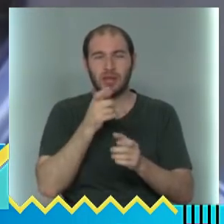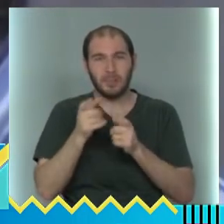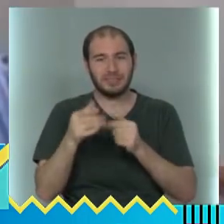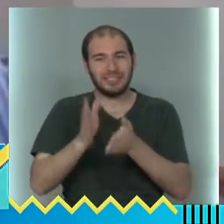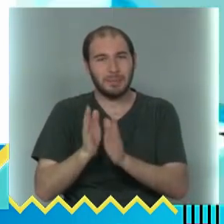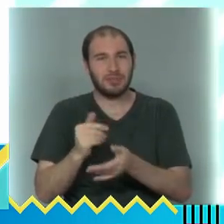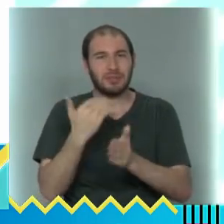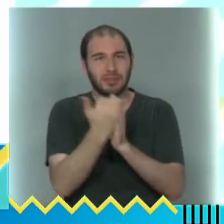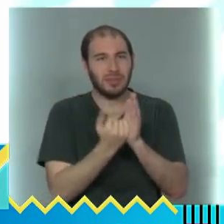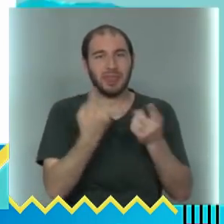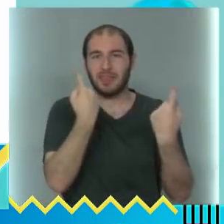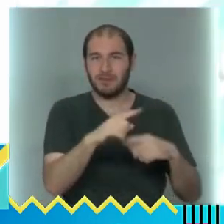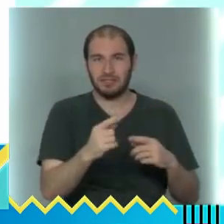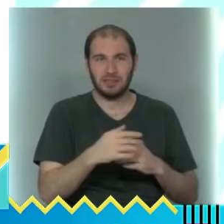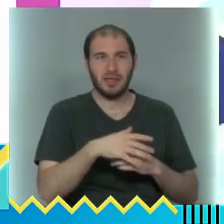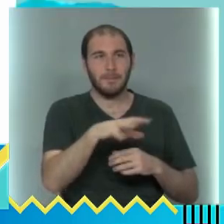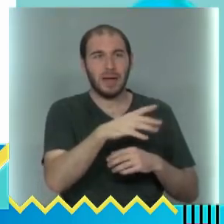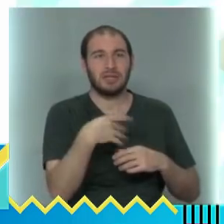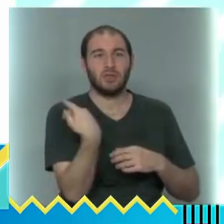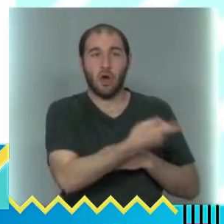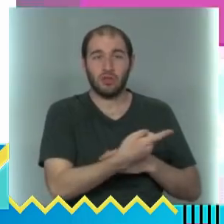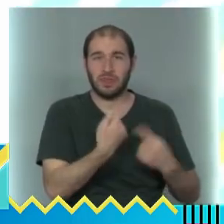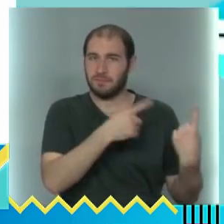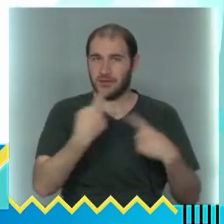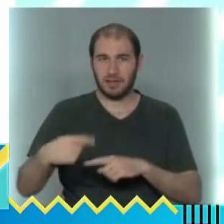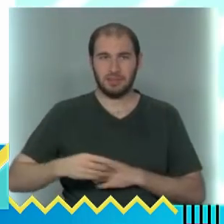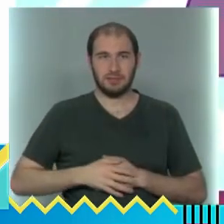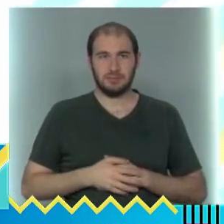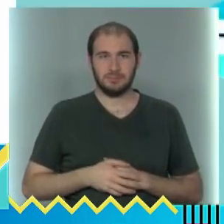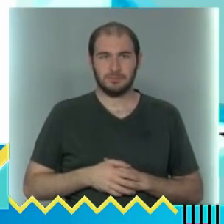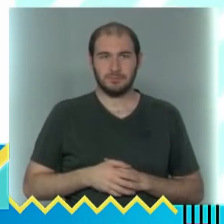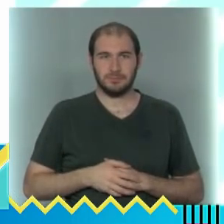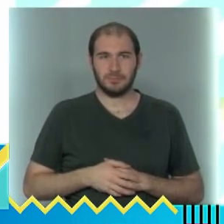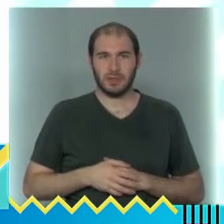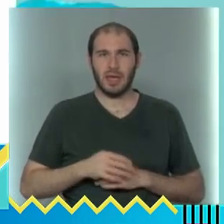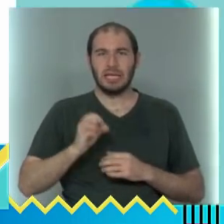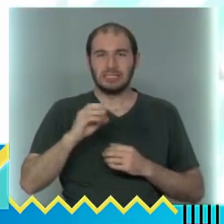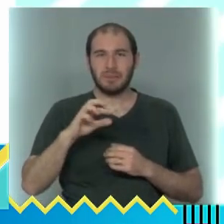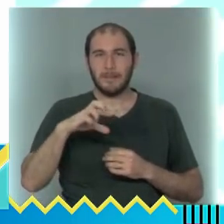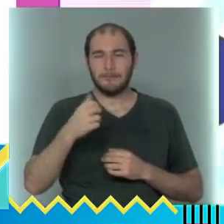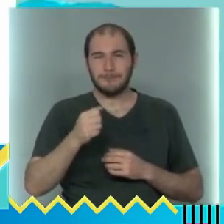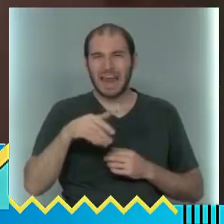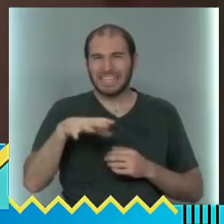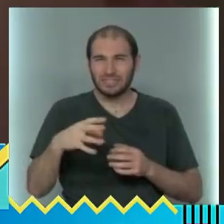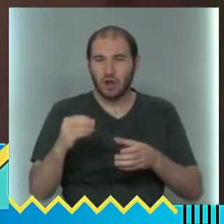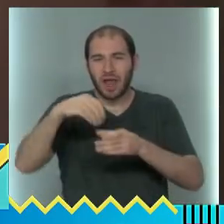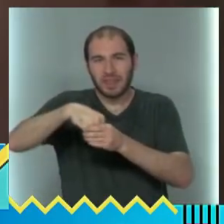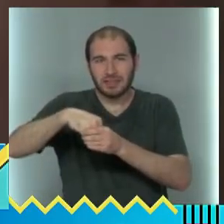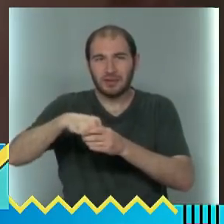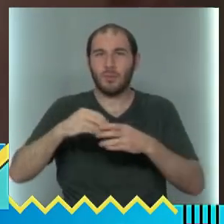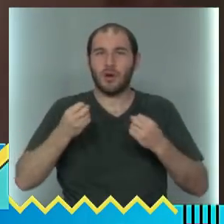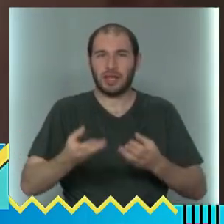tratamiento específica diferente a los otros parkinsonismos que le se le denominan parkinsonismo porque